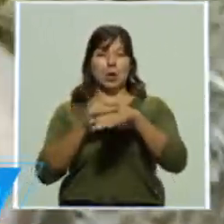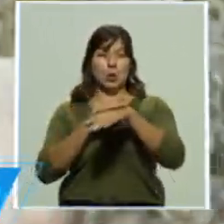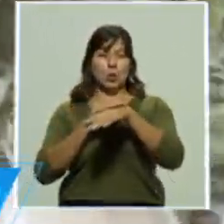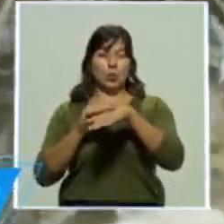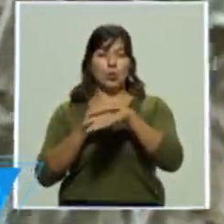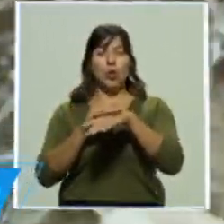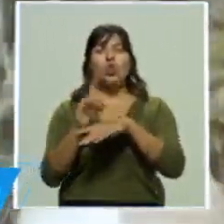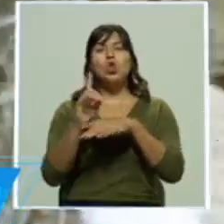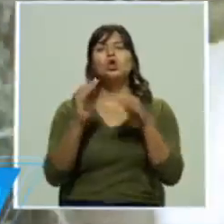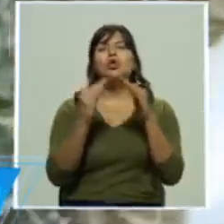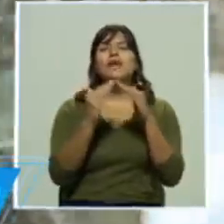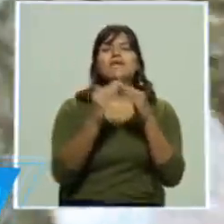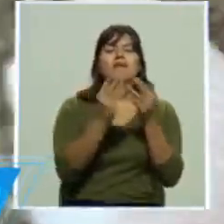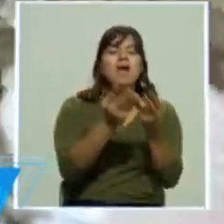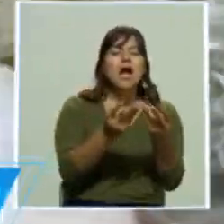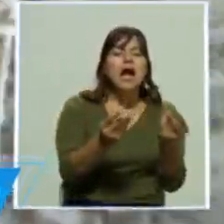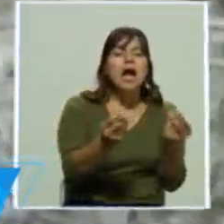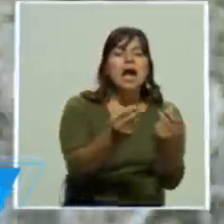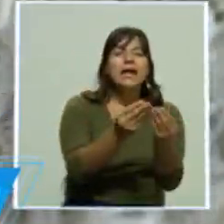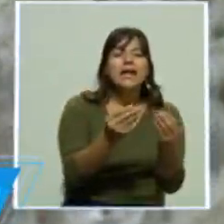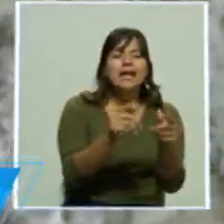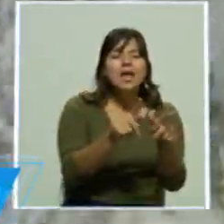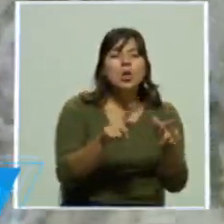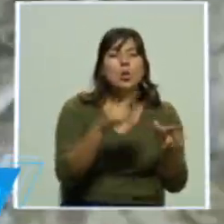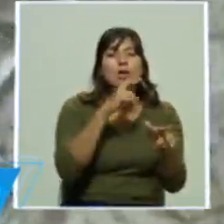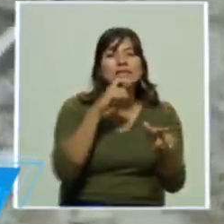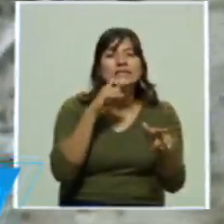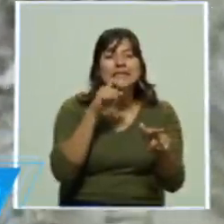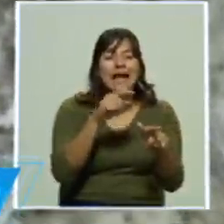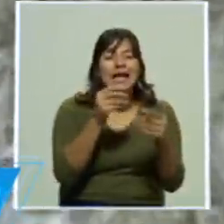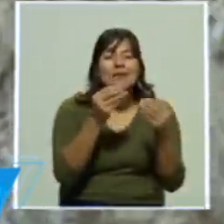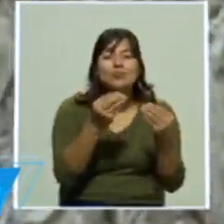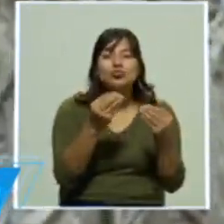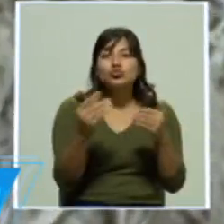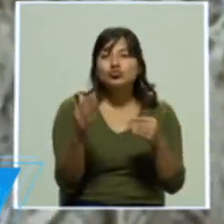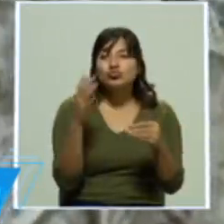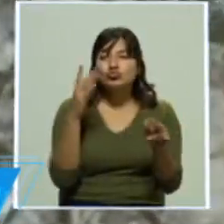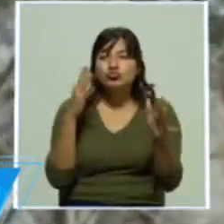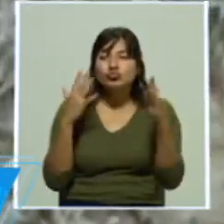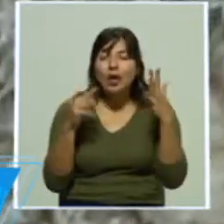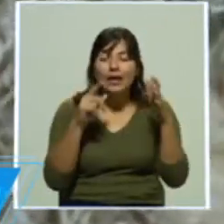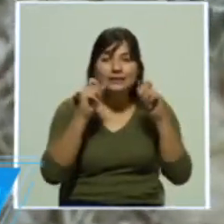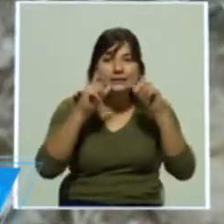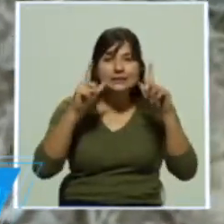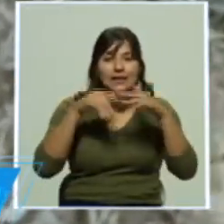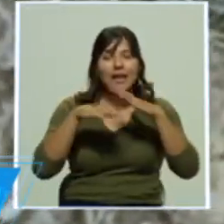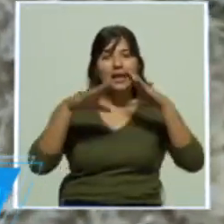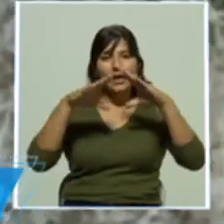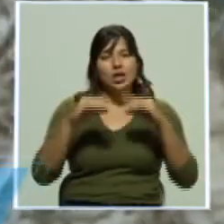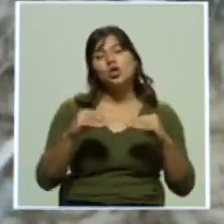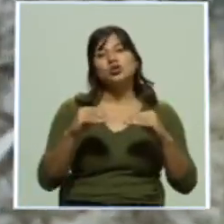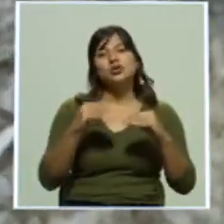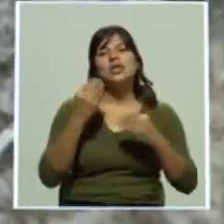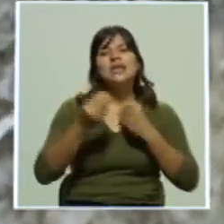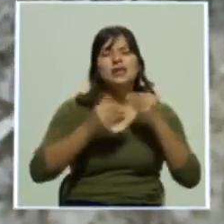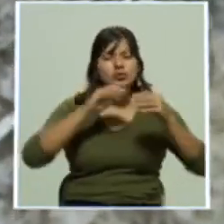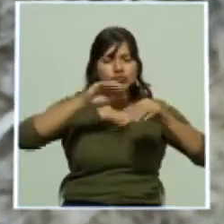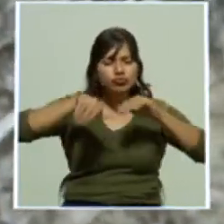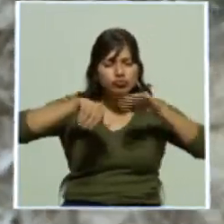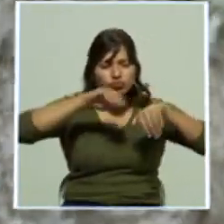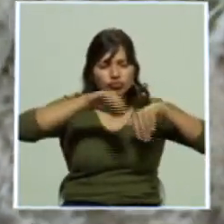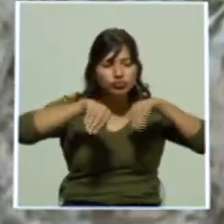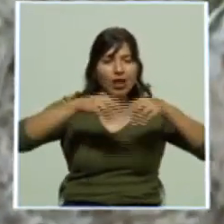en zonas arenosas y secas, donde abunden los arbustos. Es un animal nocturno. Excava sus madrigueras en la